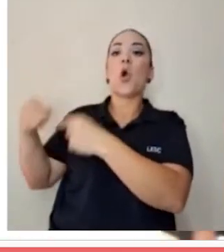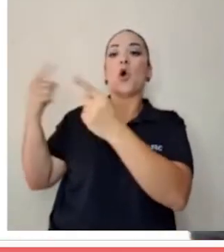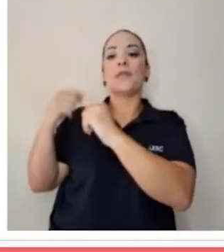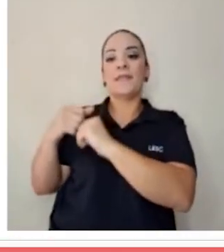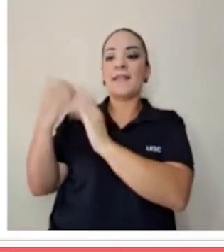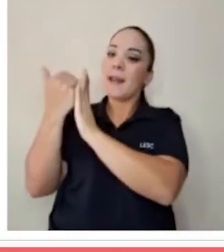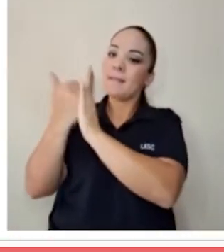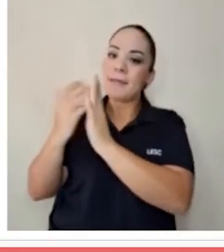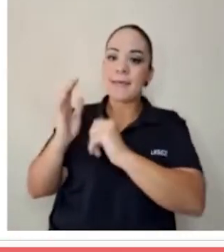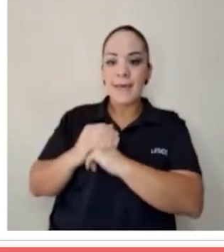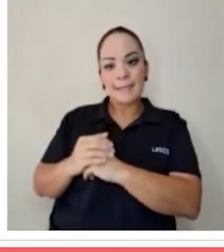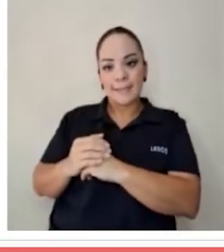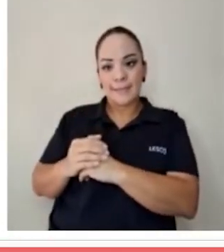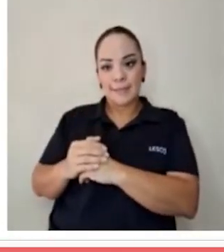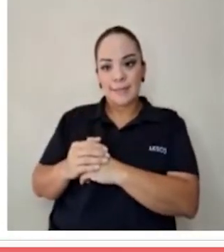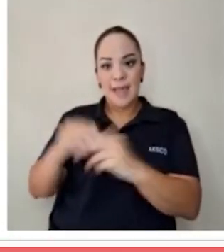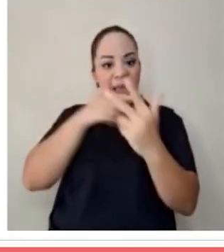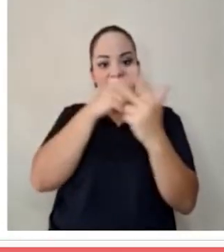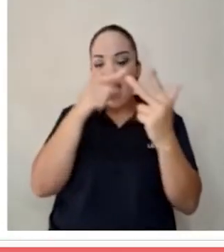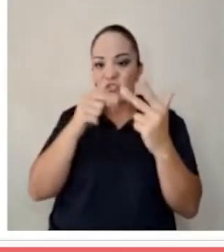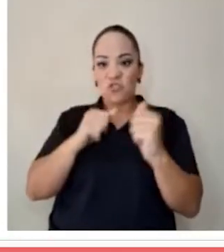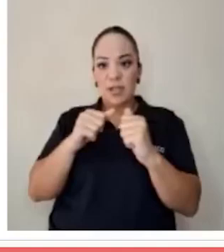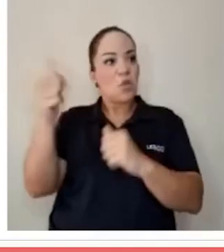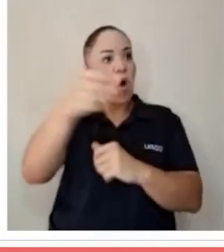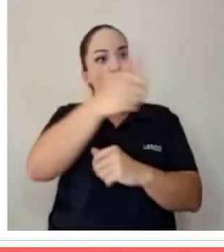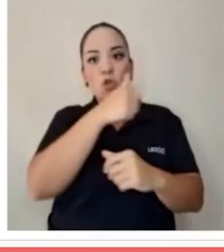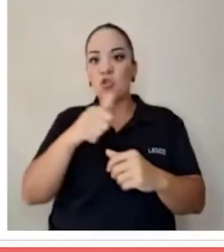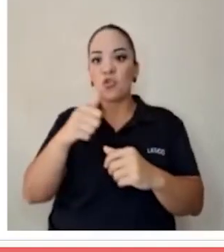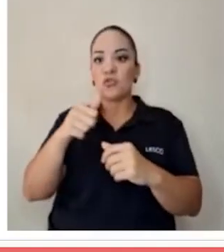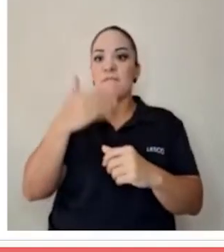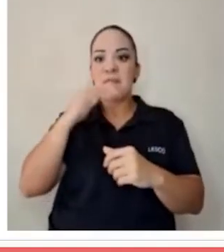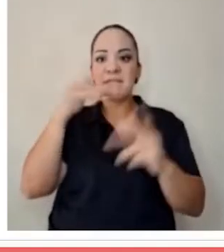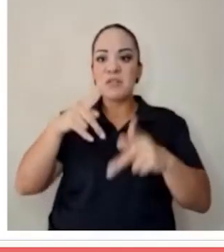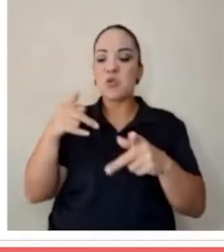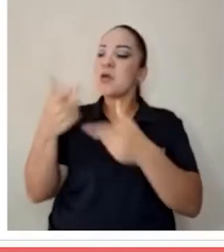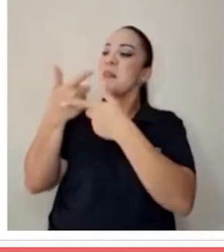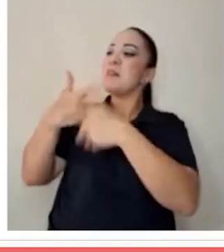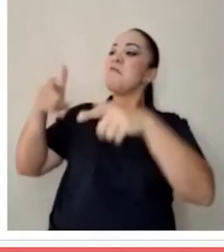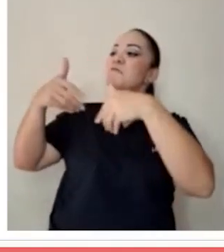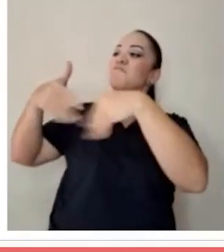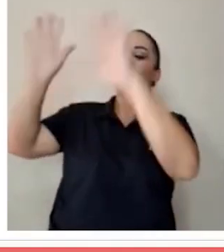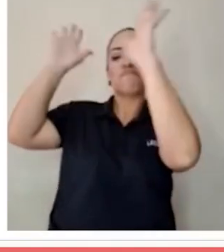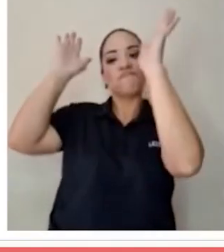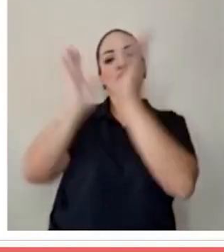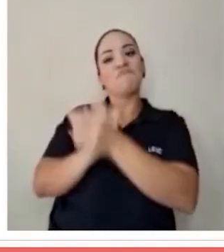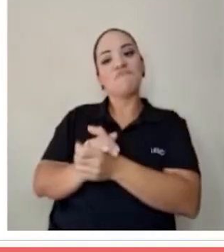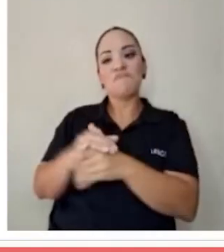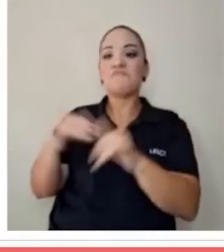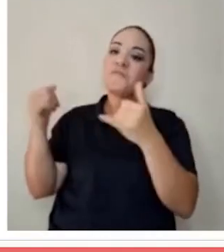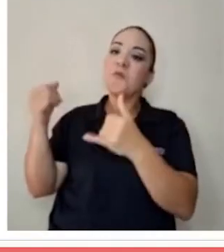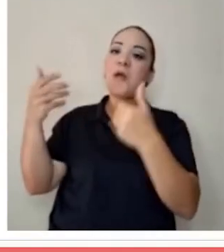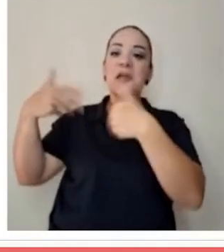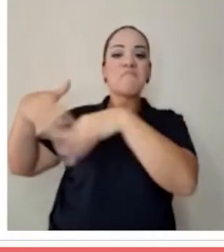tres y miles más anden sueltos y que jueguen quedó con